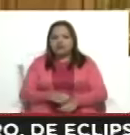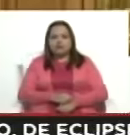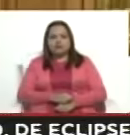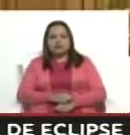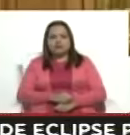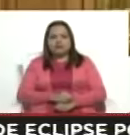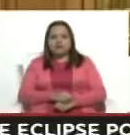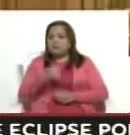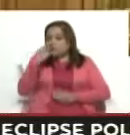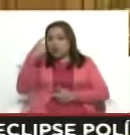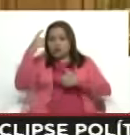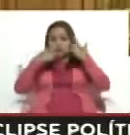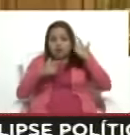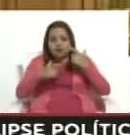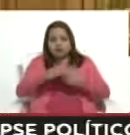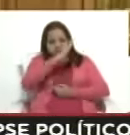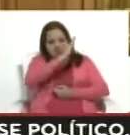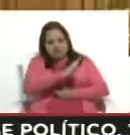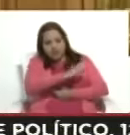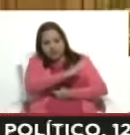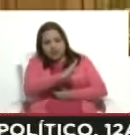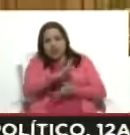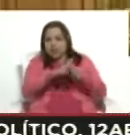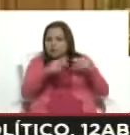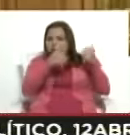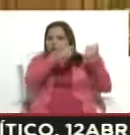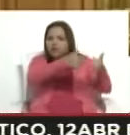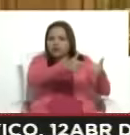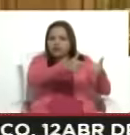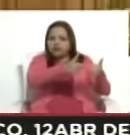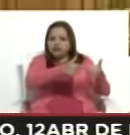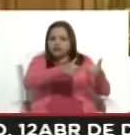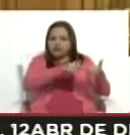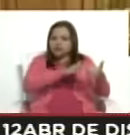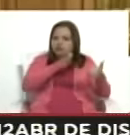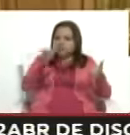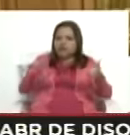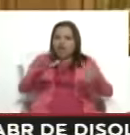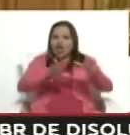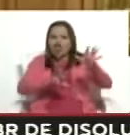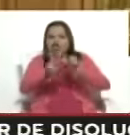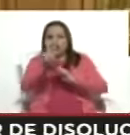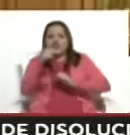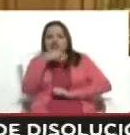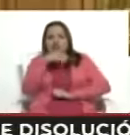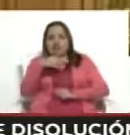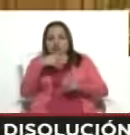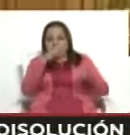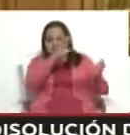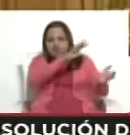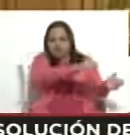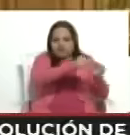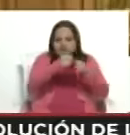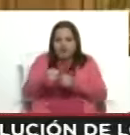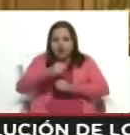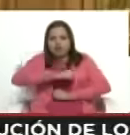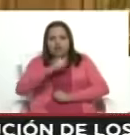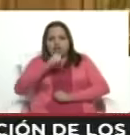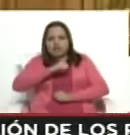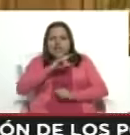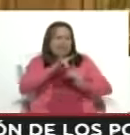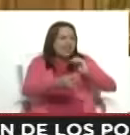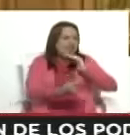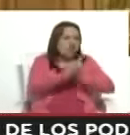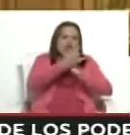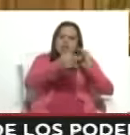Me dijo, igual, Dios te bendiga, que todo salga bien. 12 de octubre, tomamos la Policía Metropolitana. Los traidores siempre